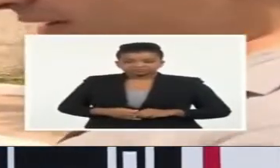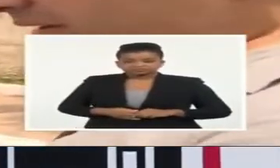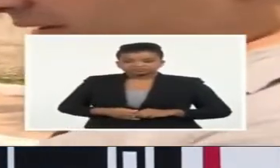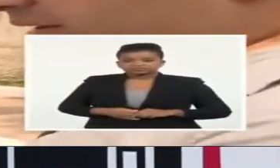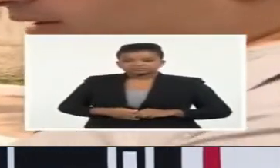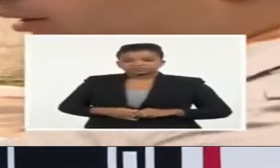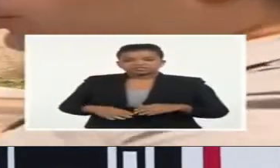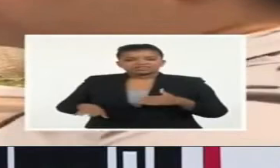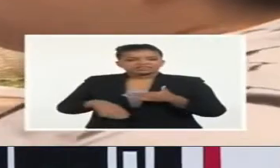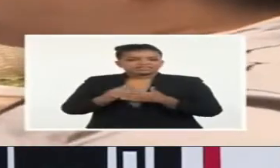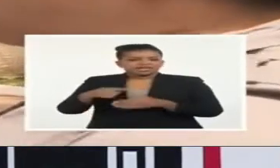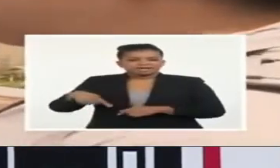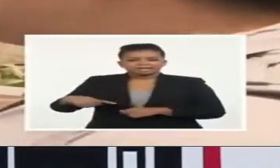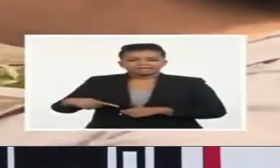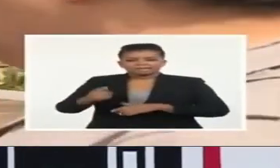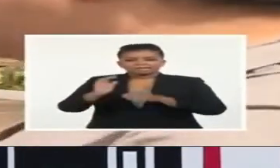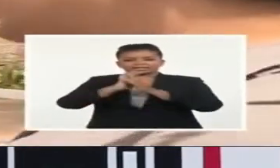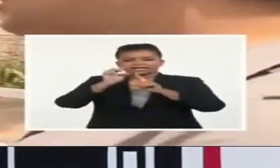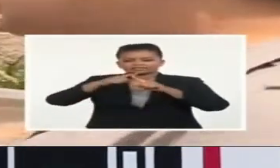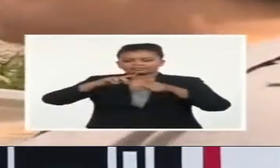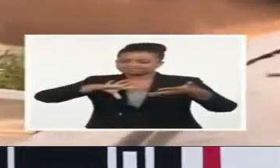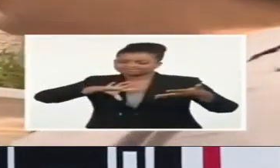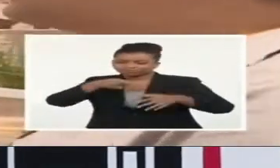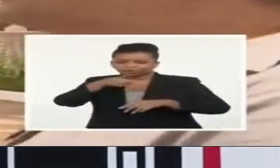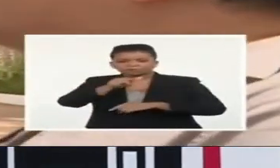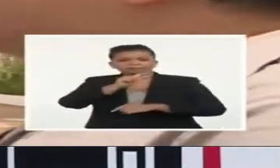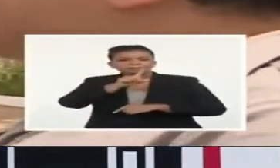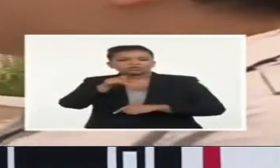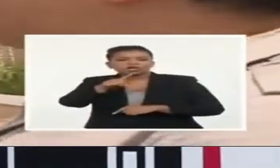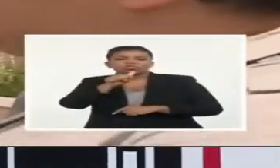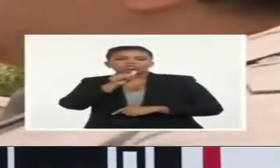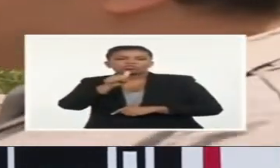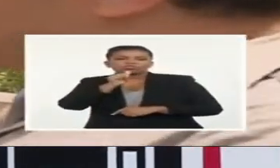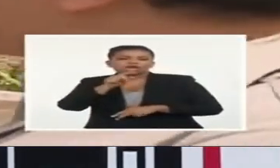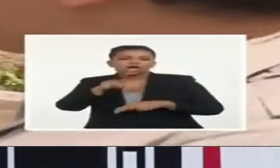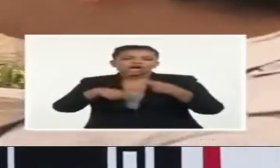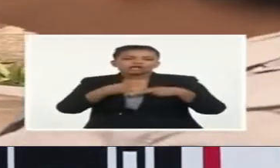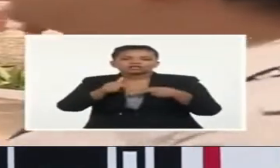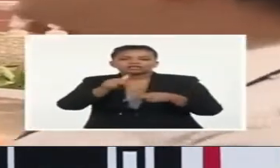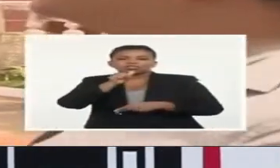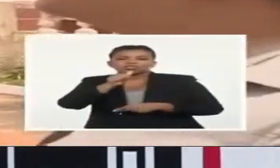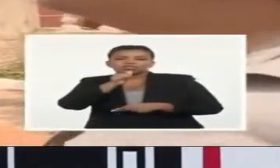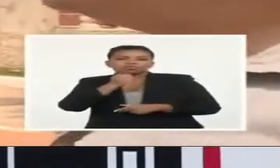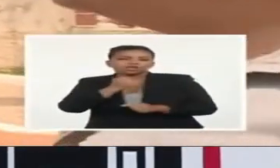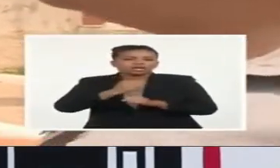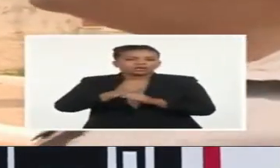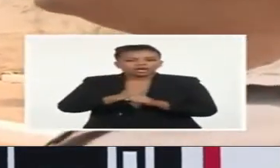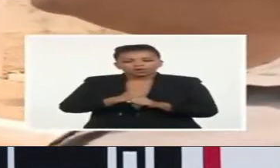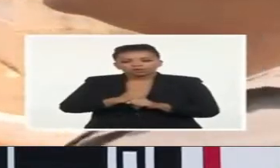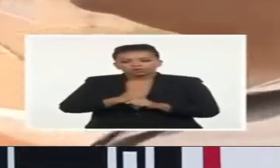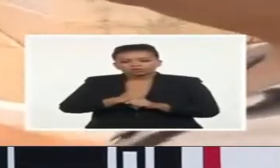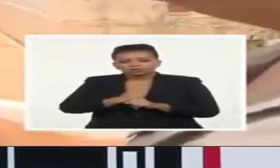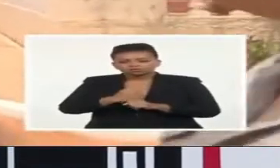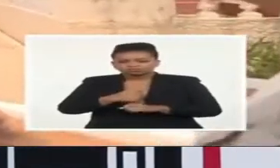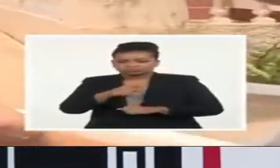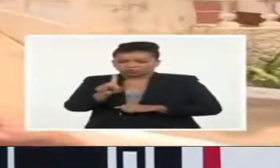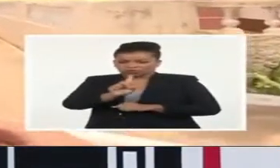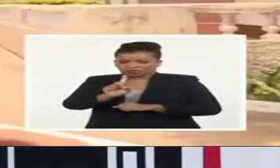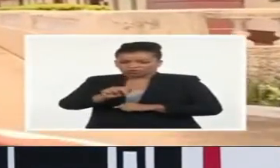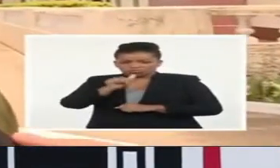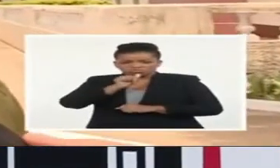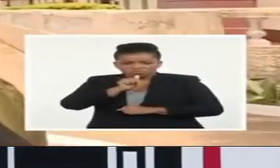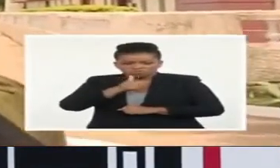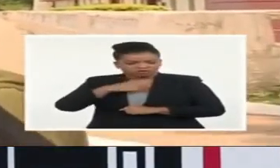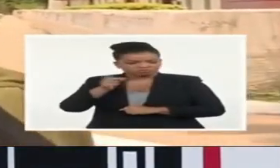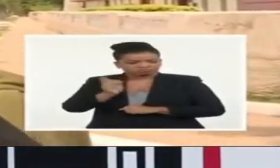segundo tanque. Ahí lo que falla, y esto es responsabilidad del gobierno y de la directiva de